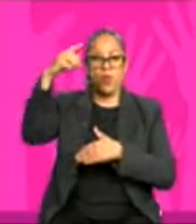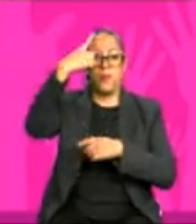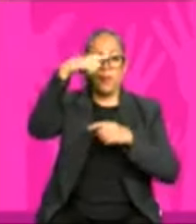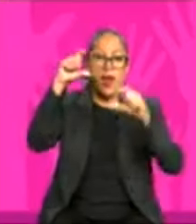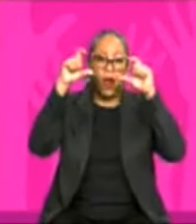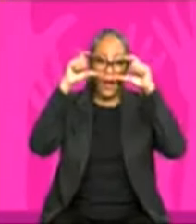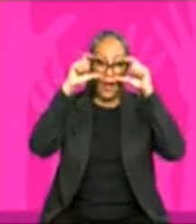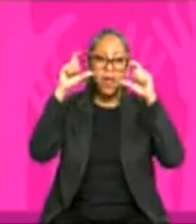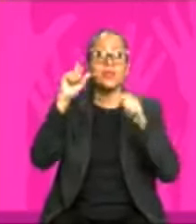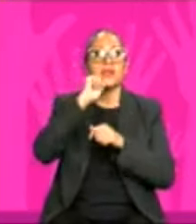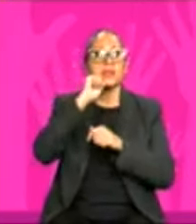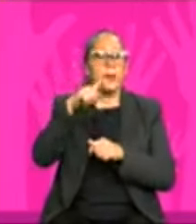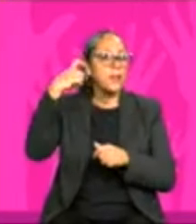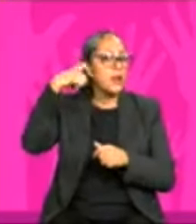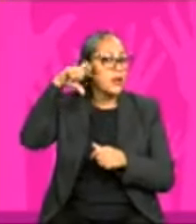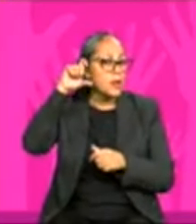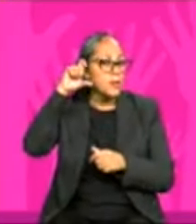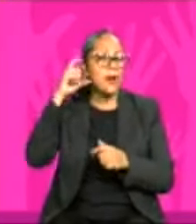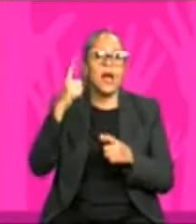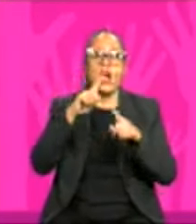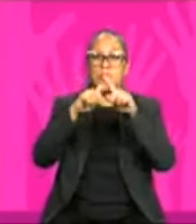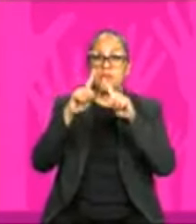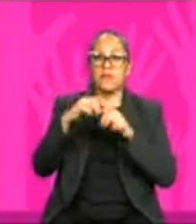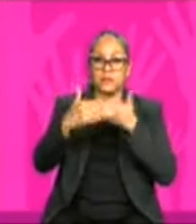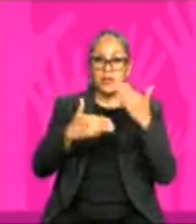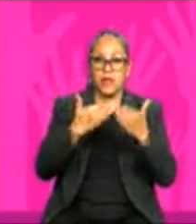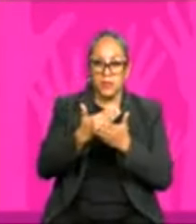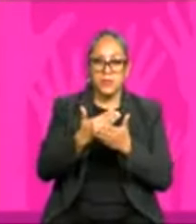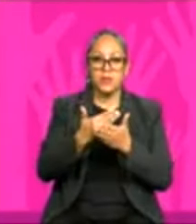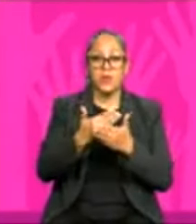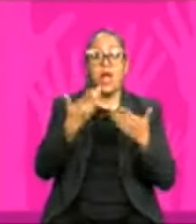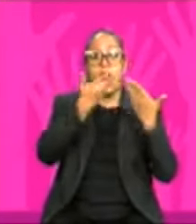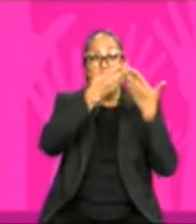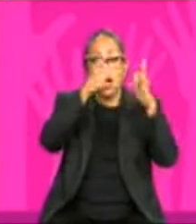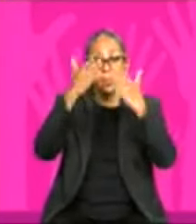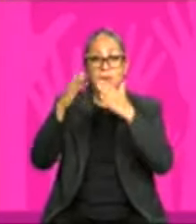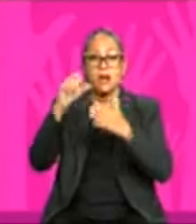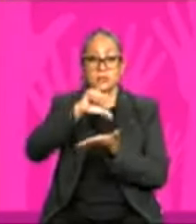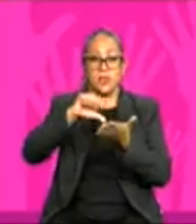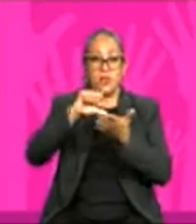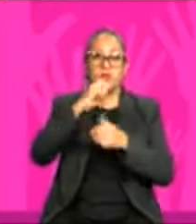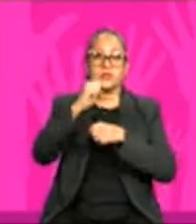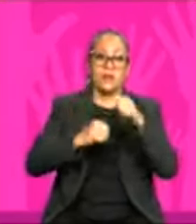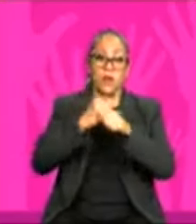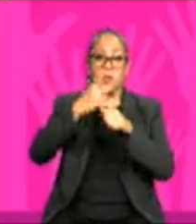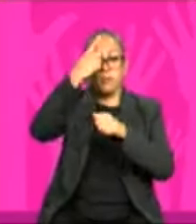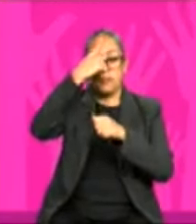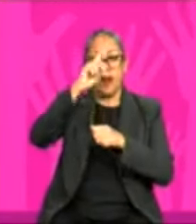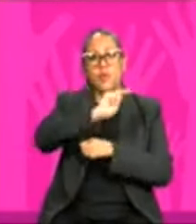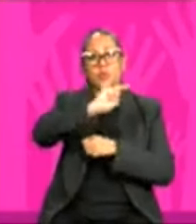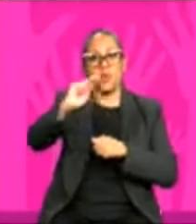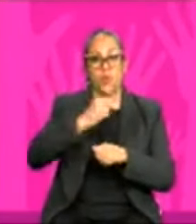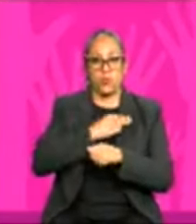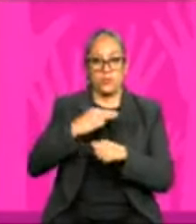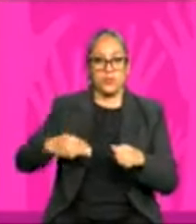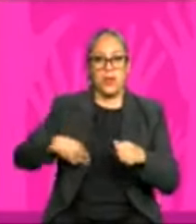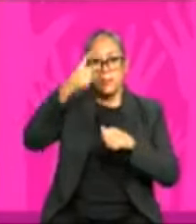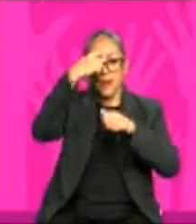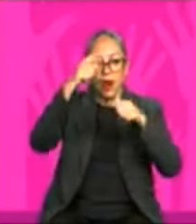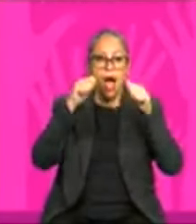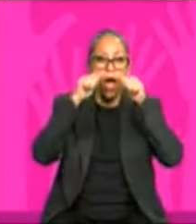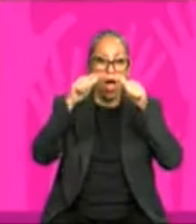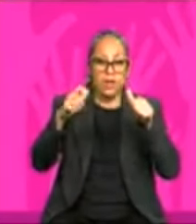y placas dentales. Vamos a abrir los centros de salud de todos los municipios para tener un sistema de salud integral